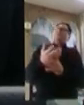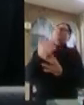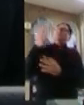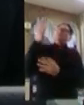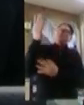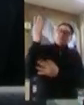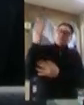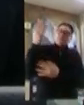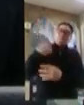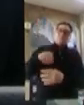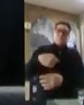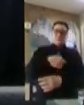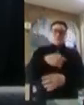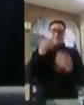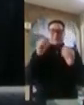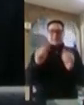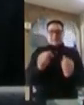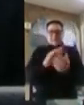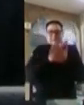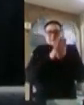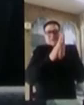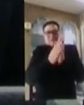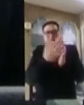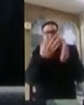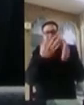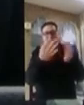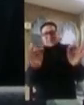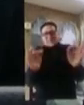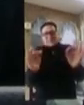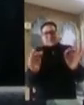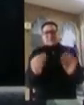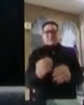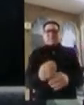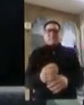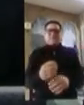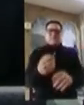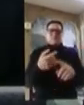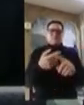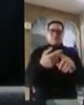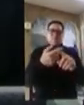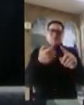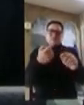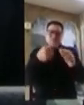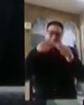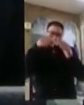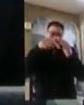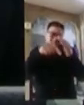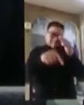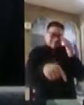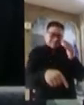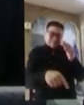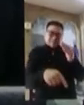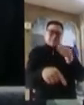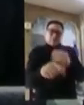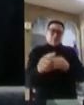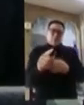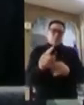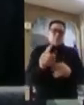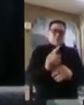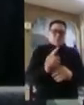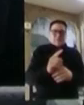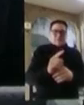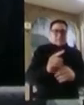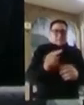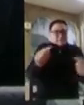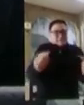del infierno, y que no te vamos a servir solo porque existe un infierno, sino porque tú nos has amado, y te vamos